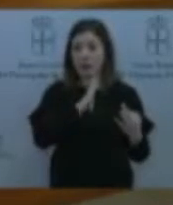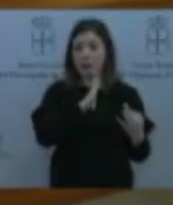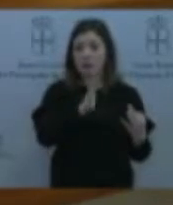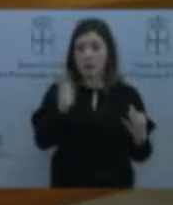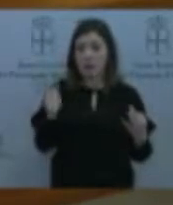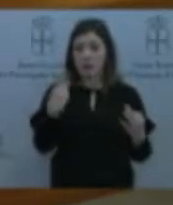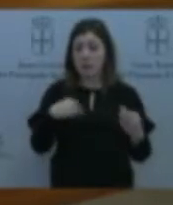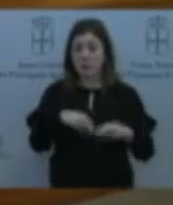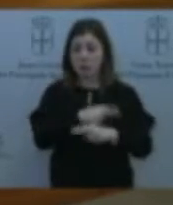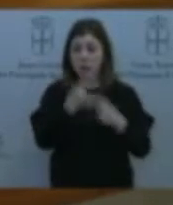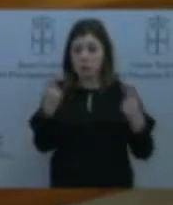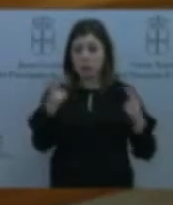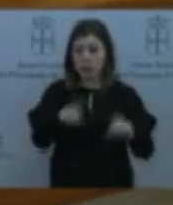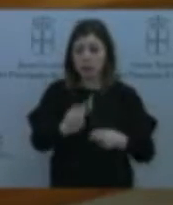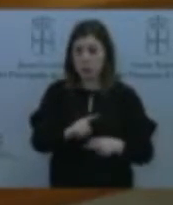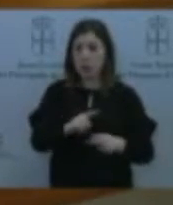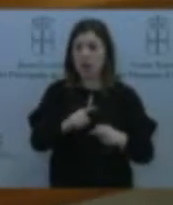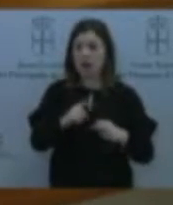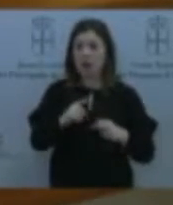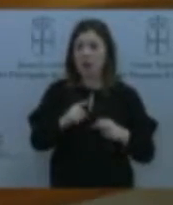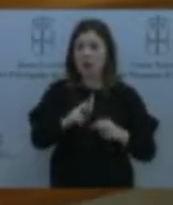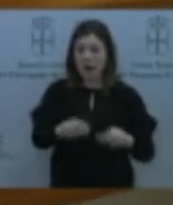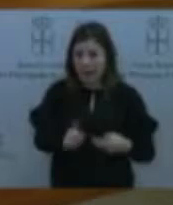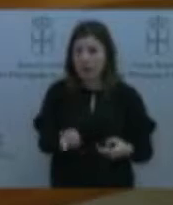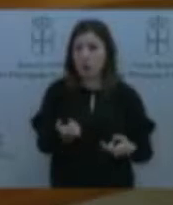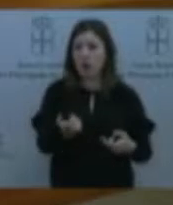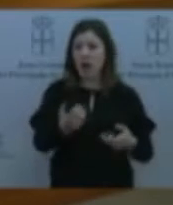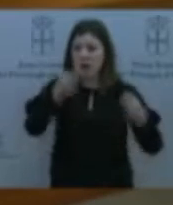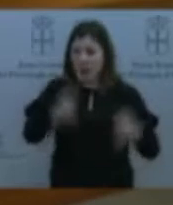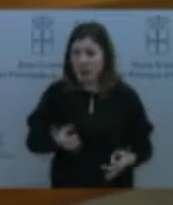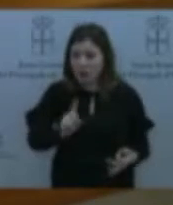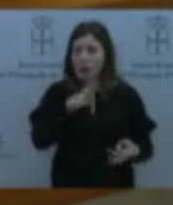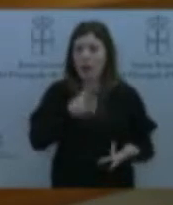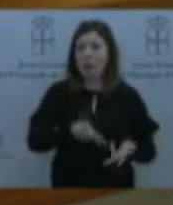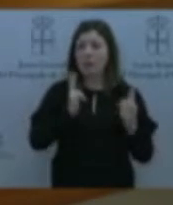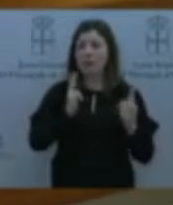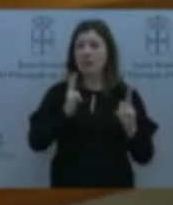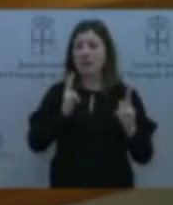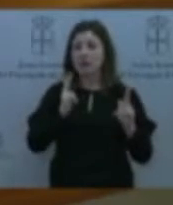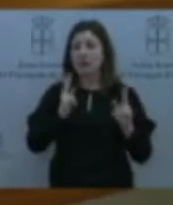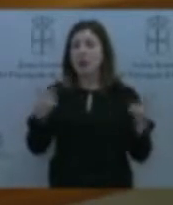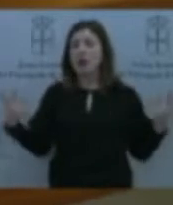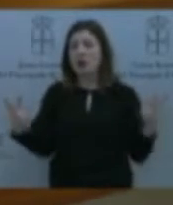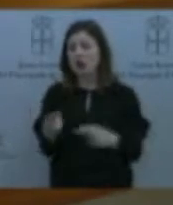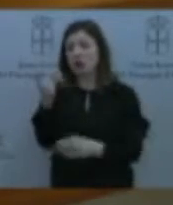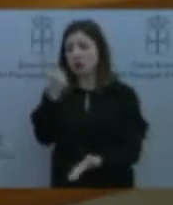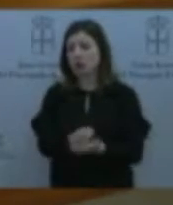no regenerar, para luego permitir una nueva oleada de recortes, de neoliberalismo,